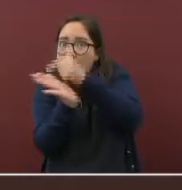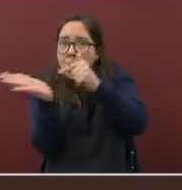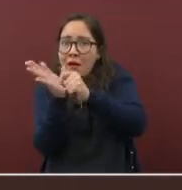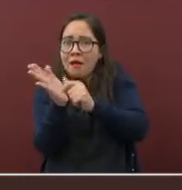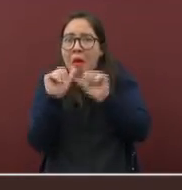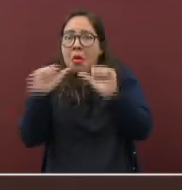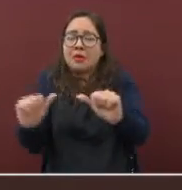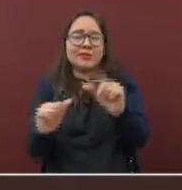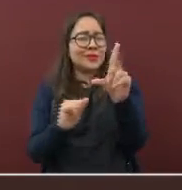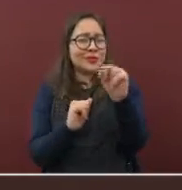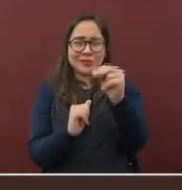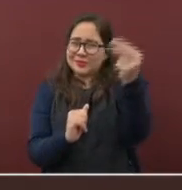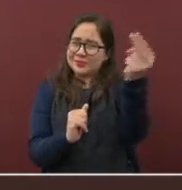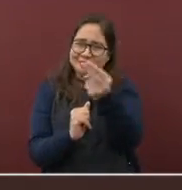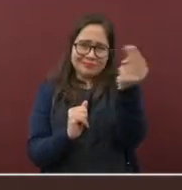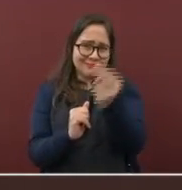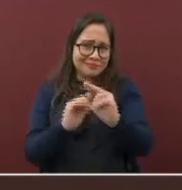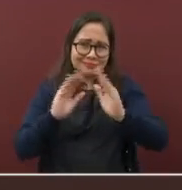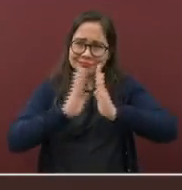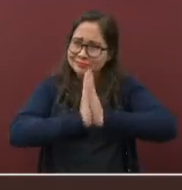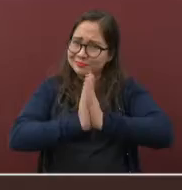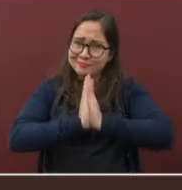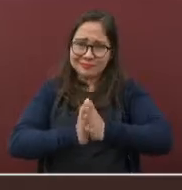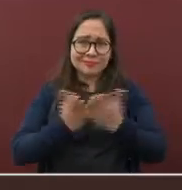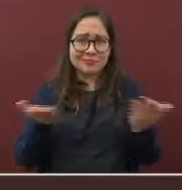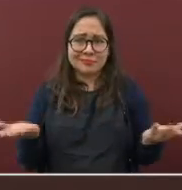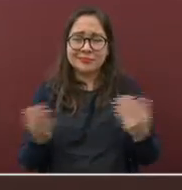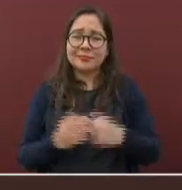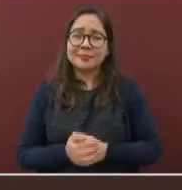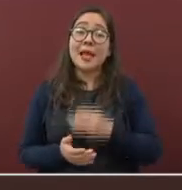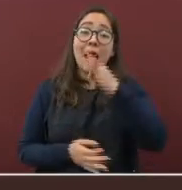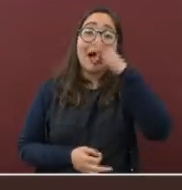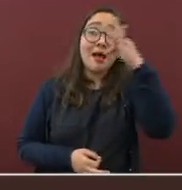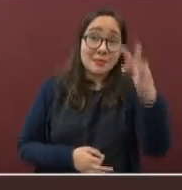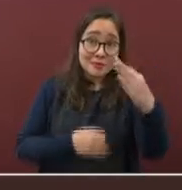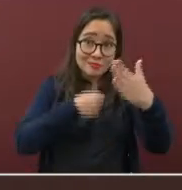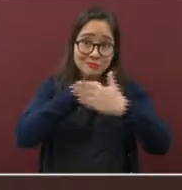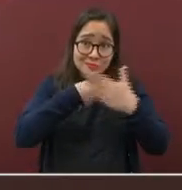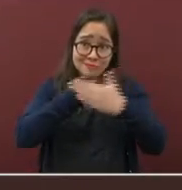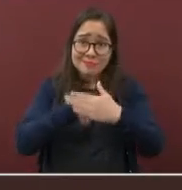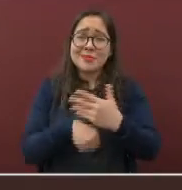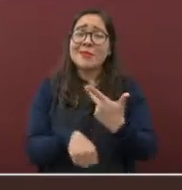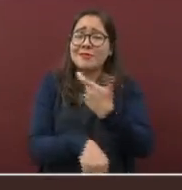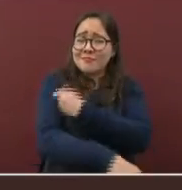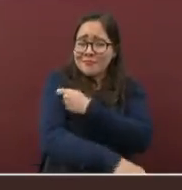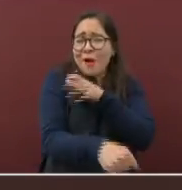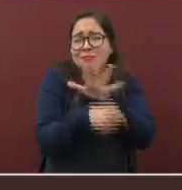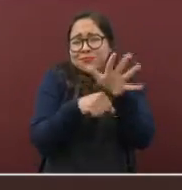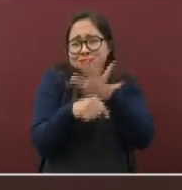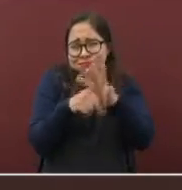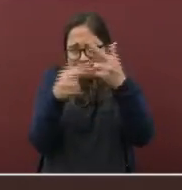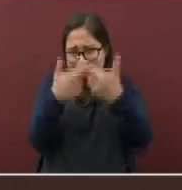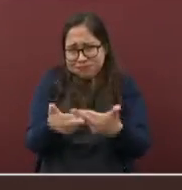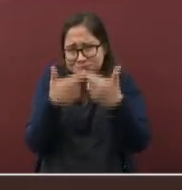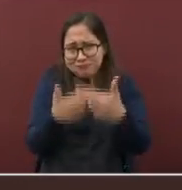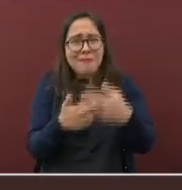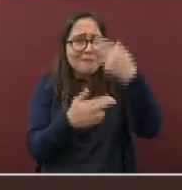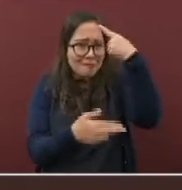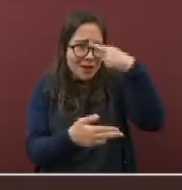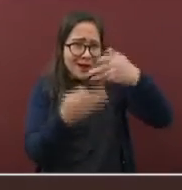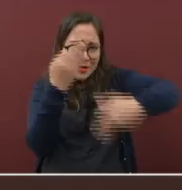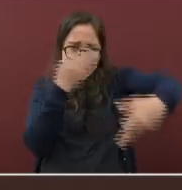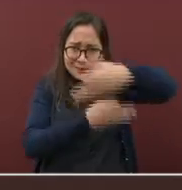no es necesario les informo vacunas hay para todos les